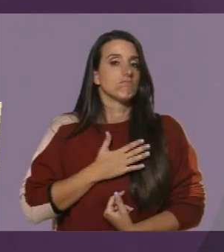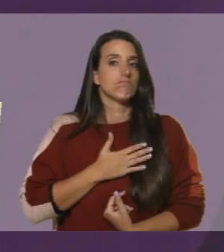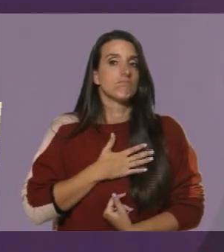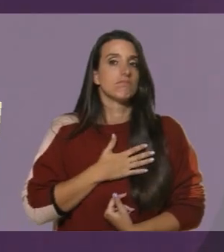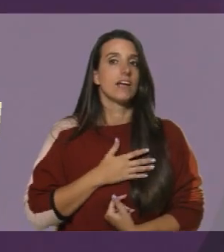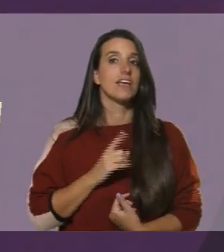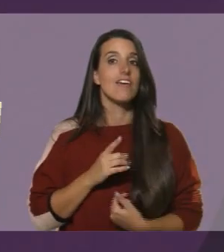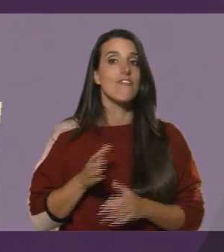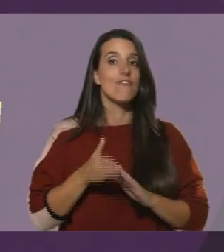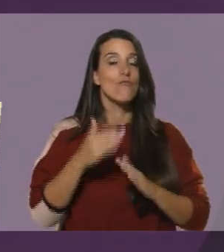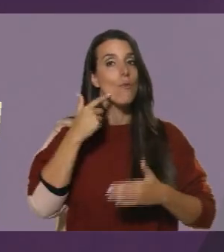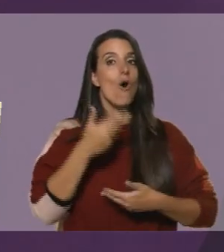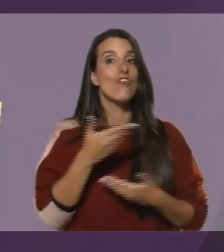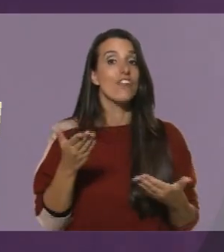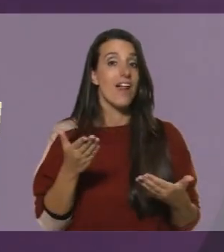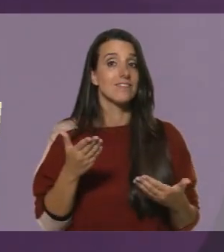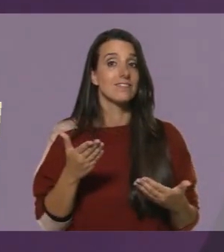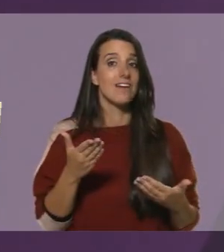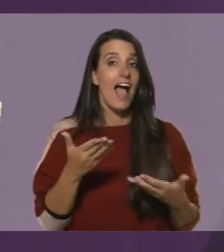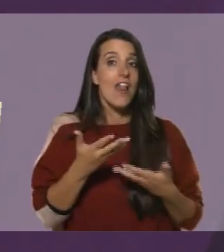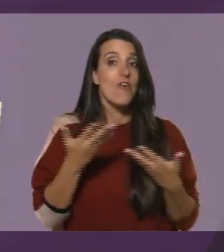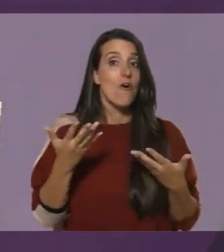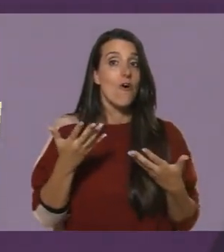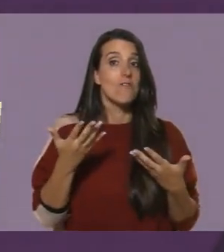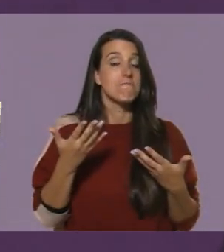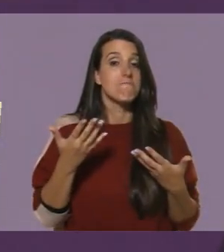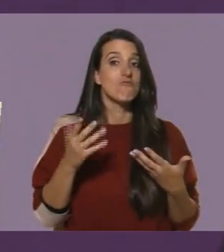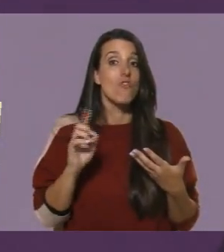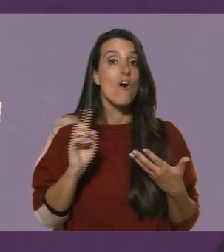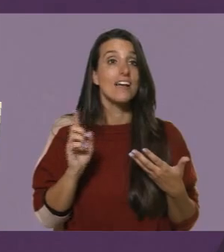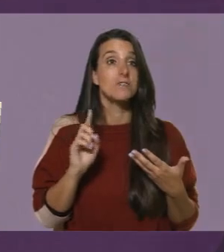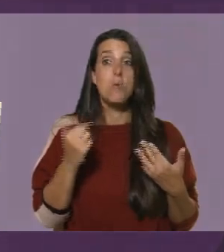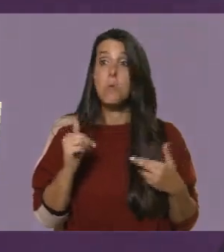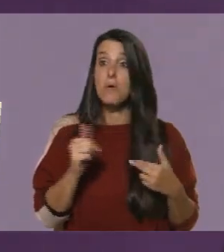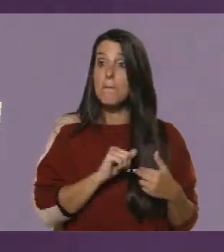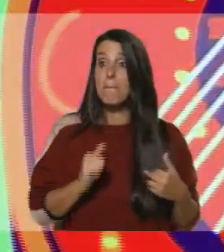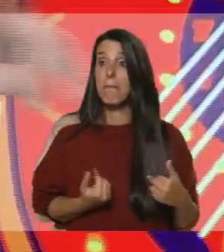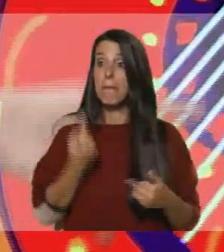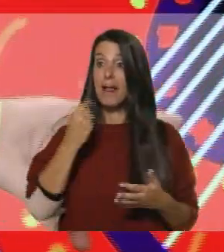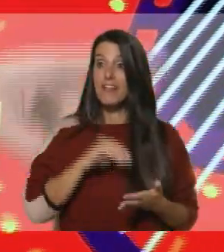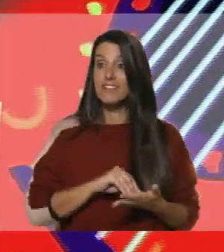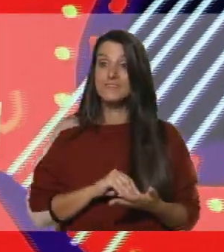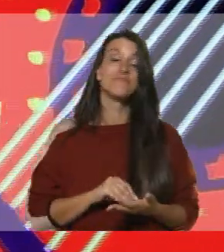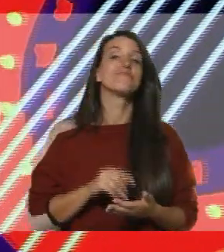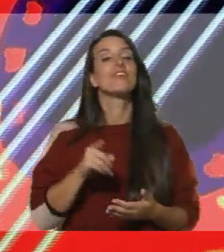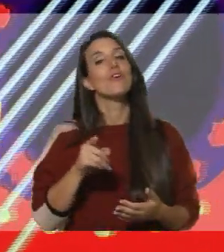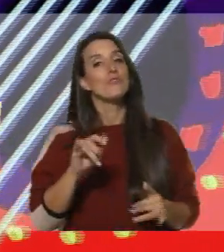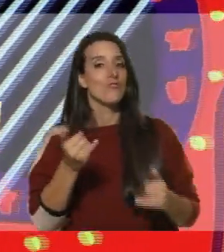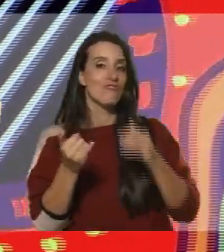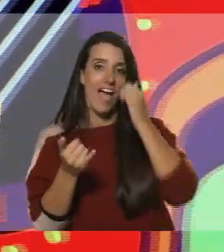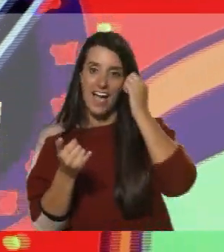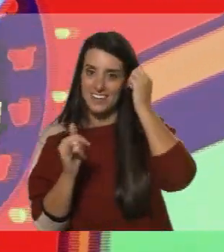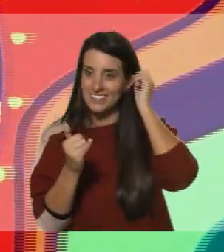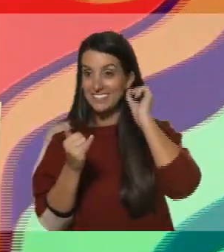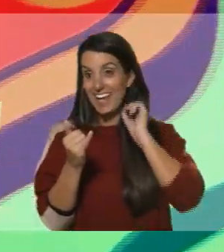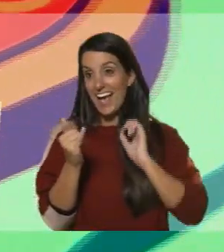Y voy a presentar eso, que es algo como que no he hecho mucho todavía. Genial. Freddy, vos ya estás solo, ya